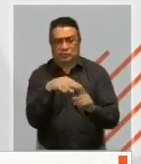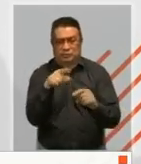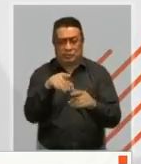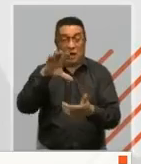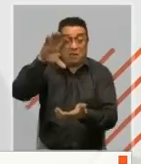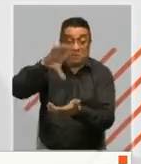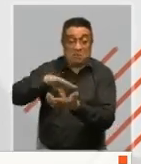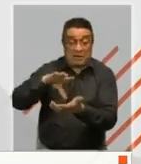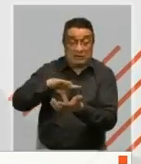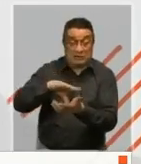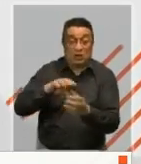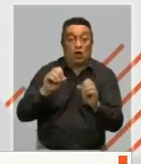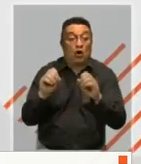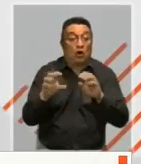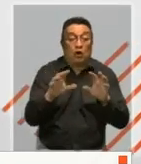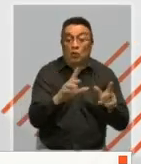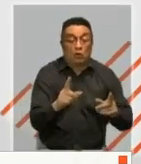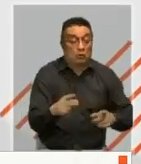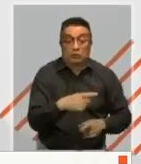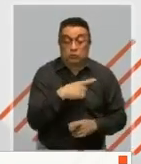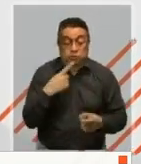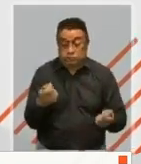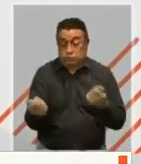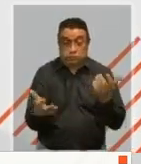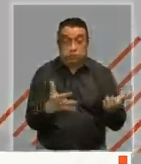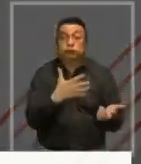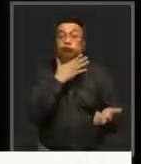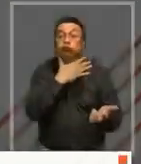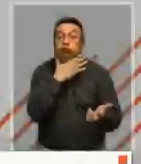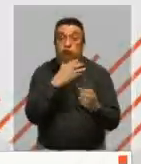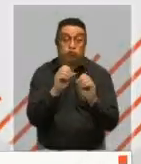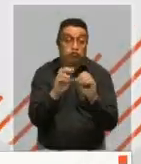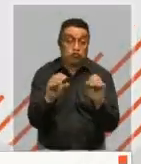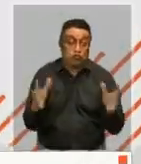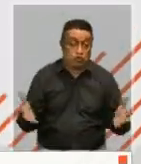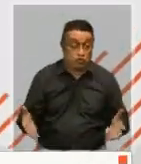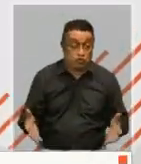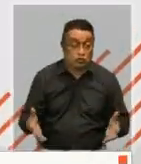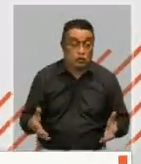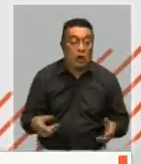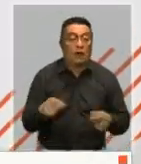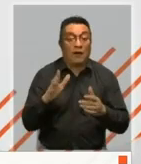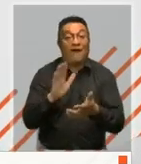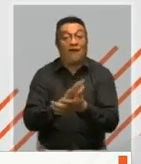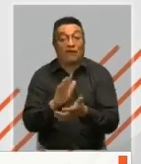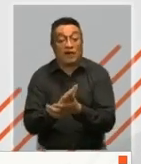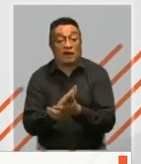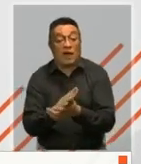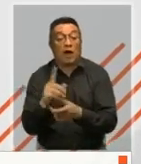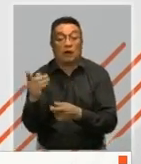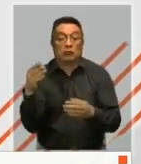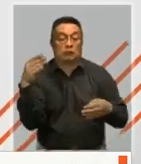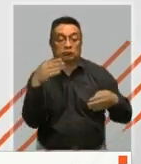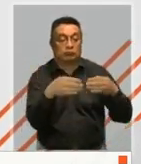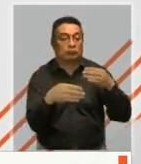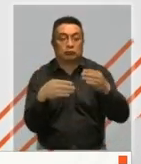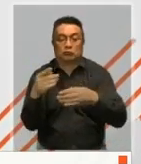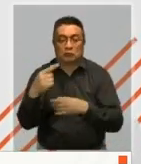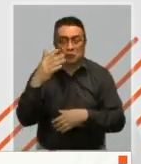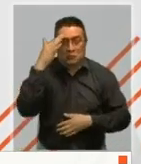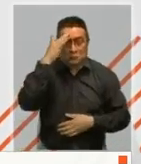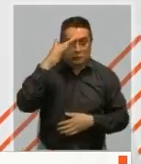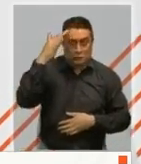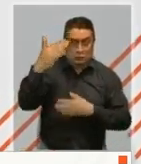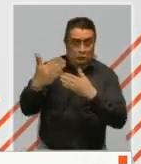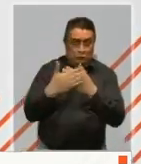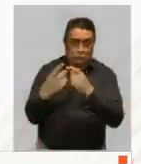país donde muchos no logran llegar a fin de mes. En la fiesta, probablemente ni un asistente se imaginó lo que